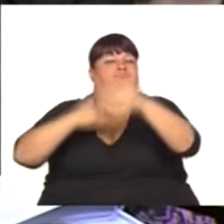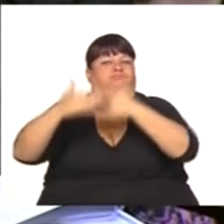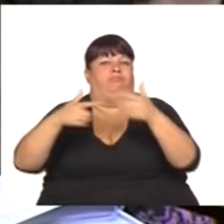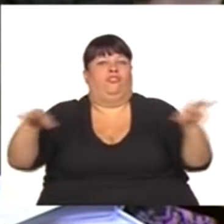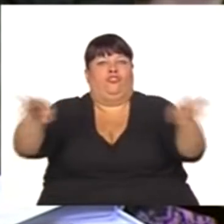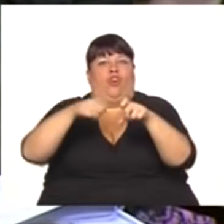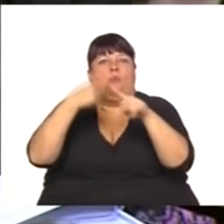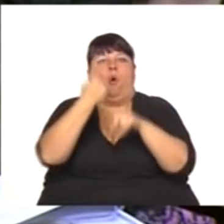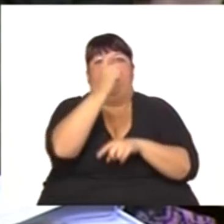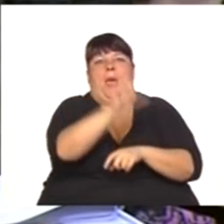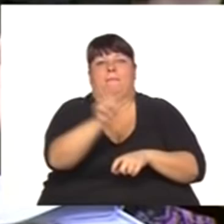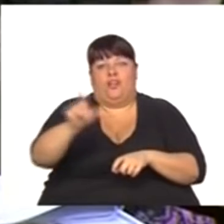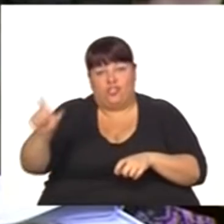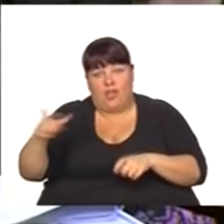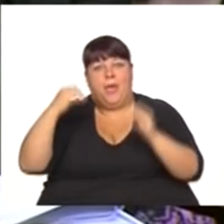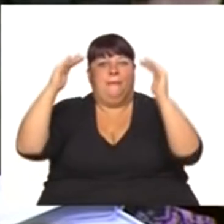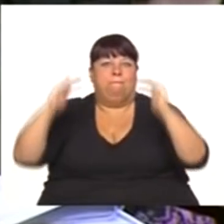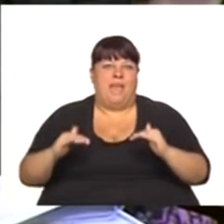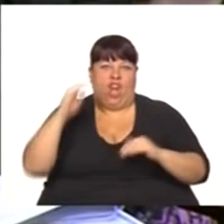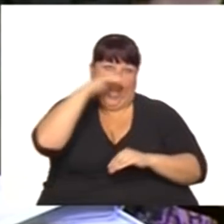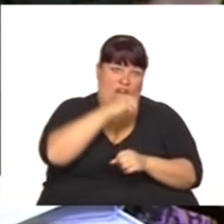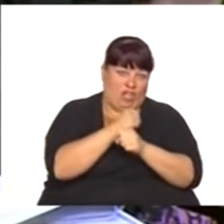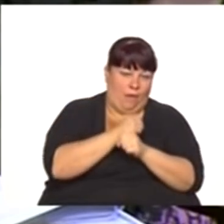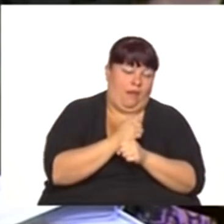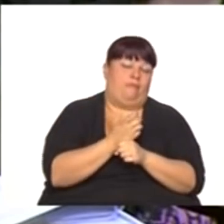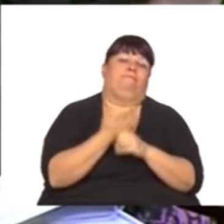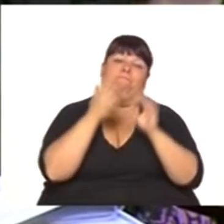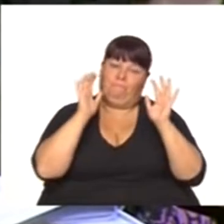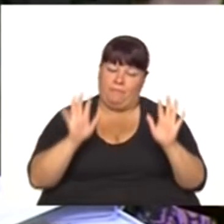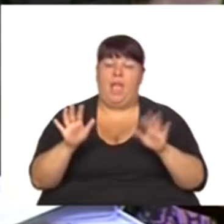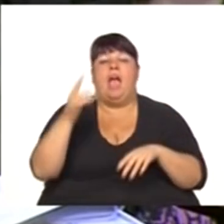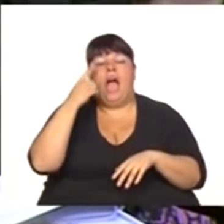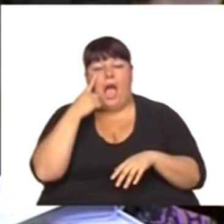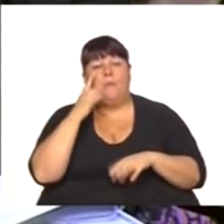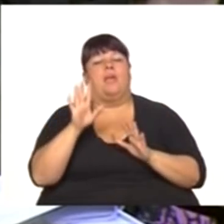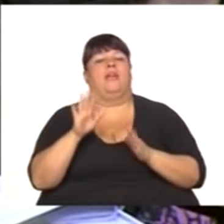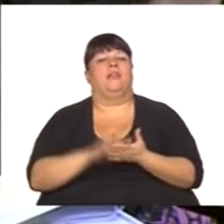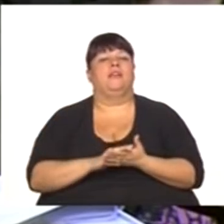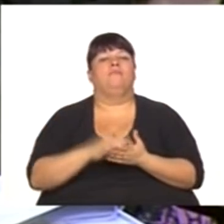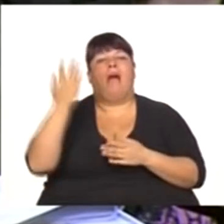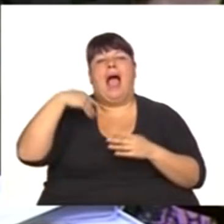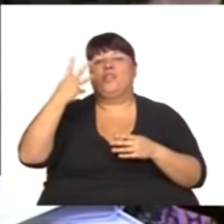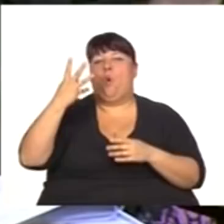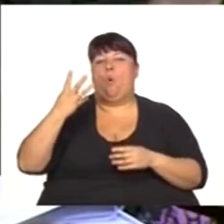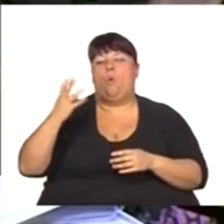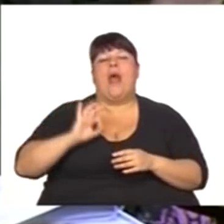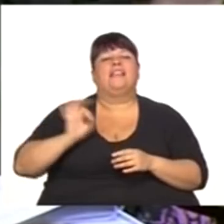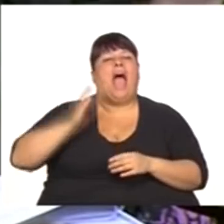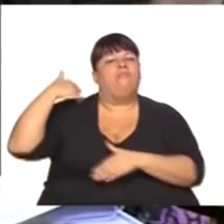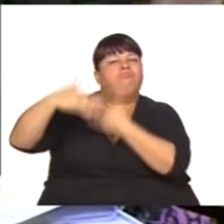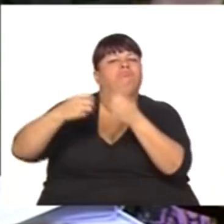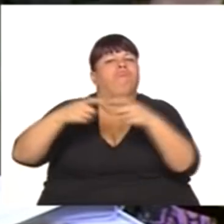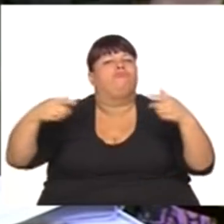del PBI por habitante y tiene que bajar la informalidad. Ahora vamos a ver con las recetas de las últimas 4 décadas qué le pasó a